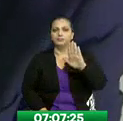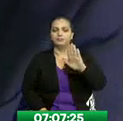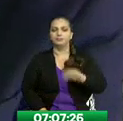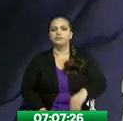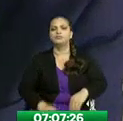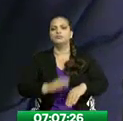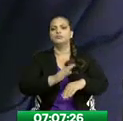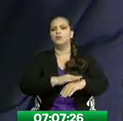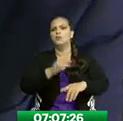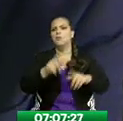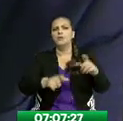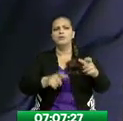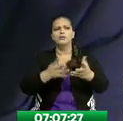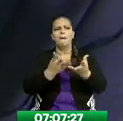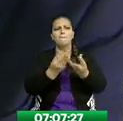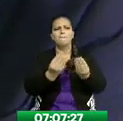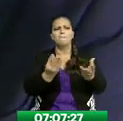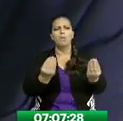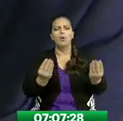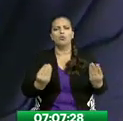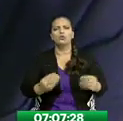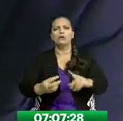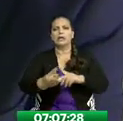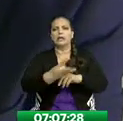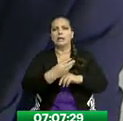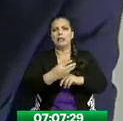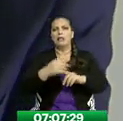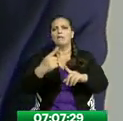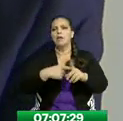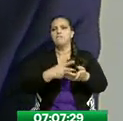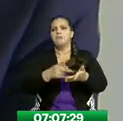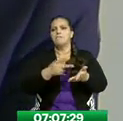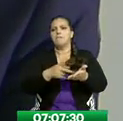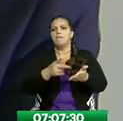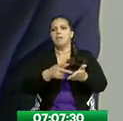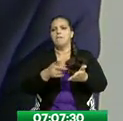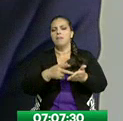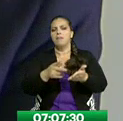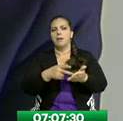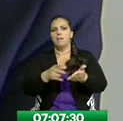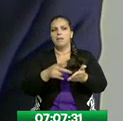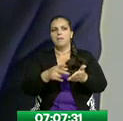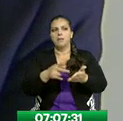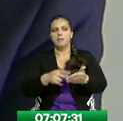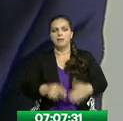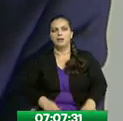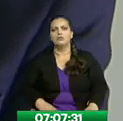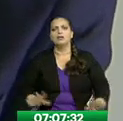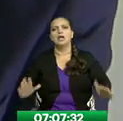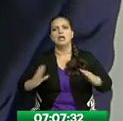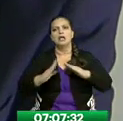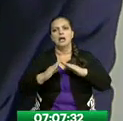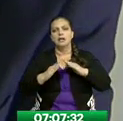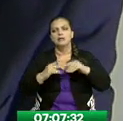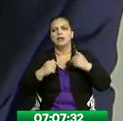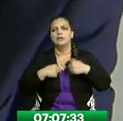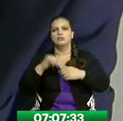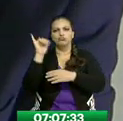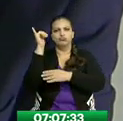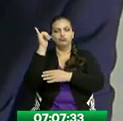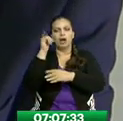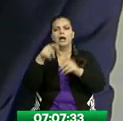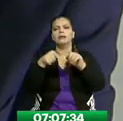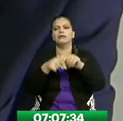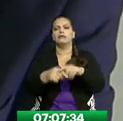Y el servicio que viene incorporado para que te lleven ese producto a tu casa, sino además el impuesto a